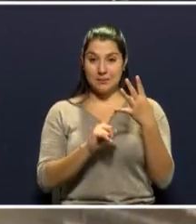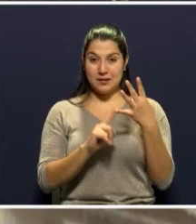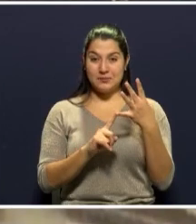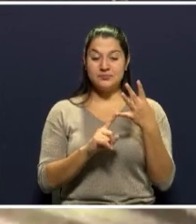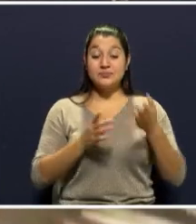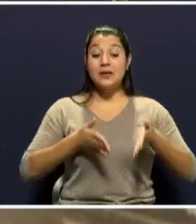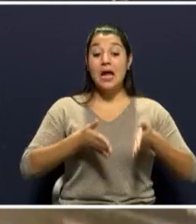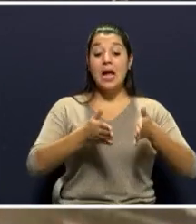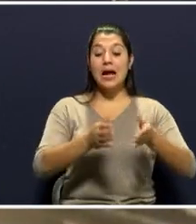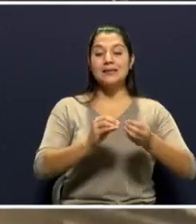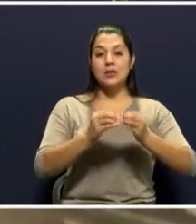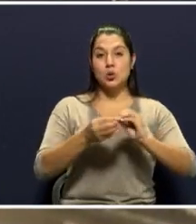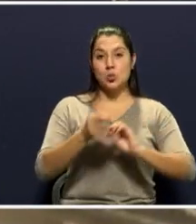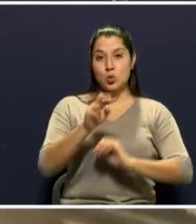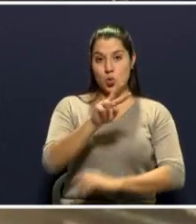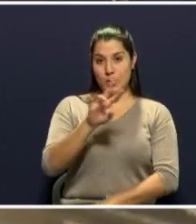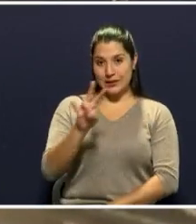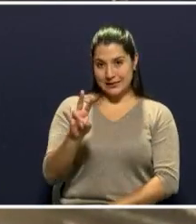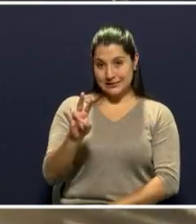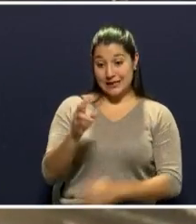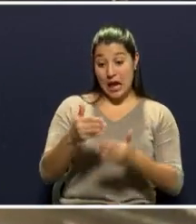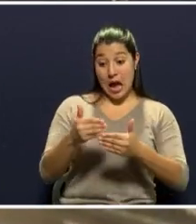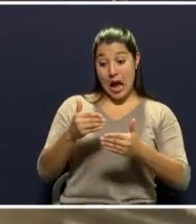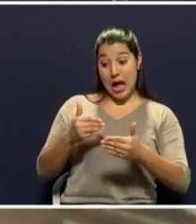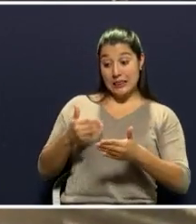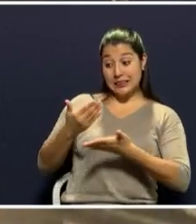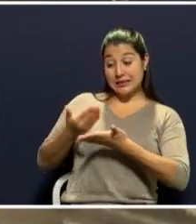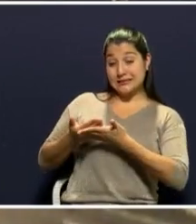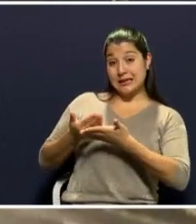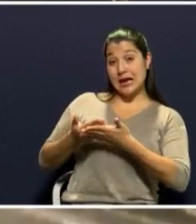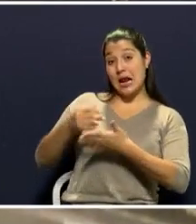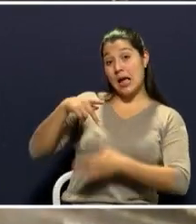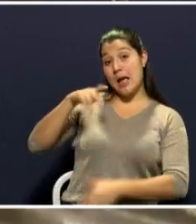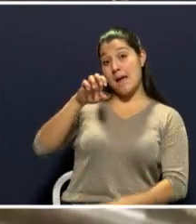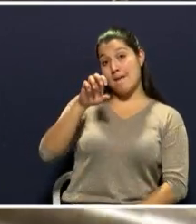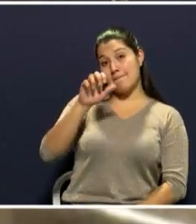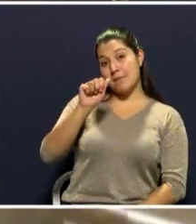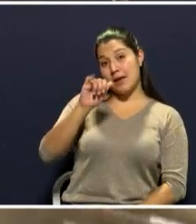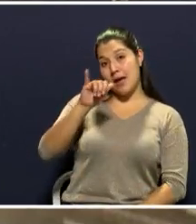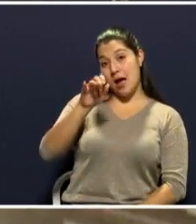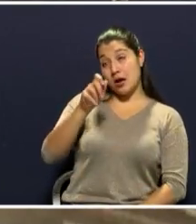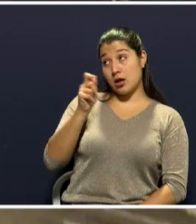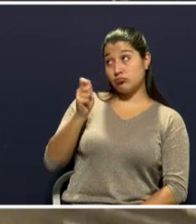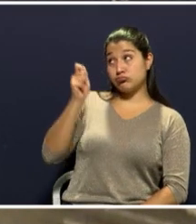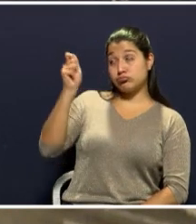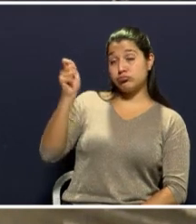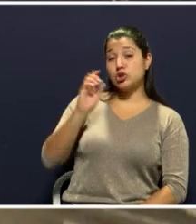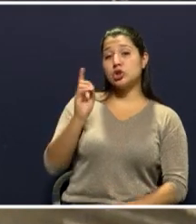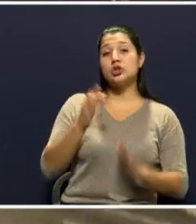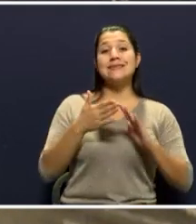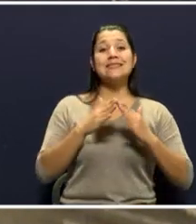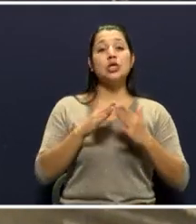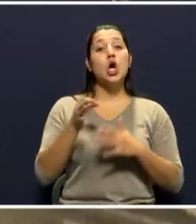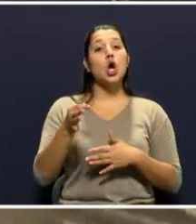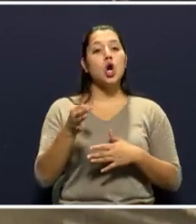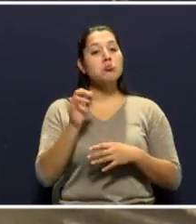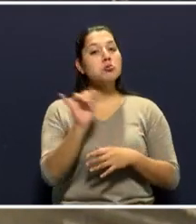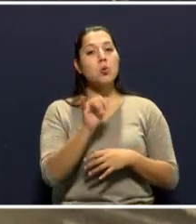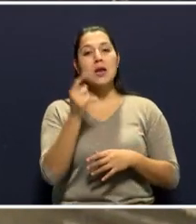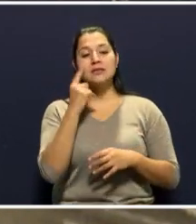es la ruta 27 antes del peaje de Ciudad Colón, que se ve también